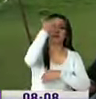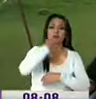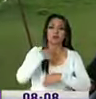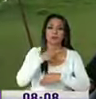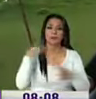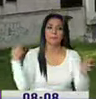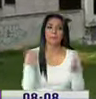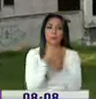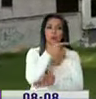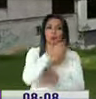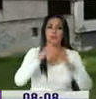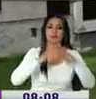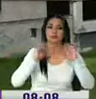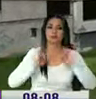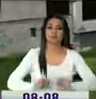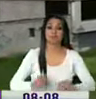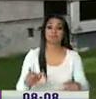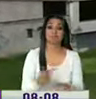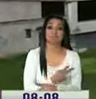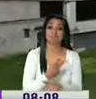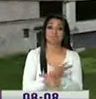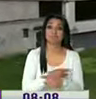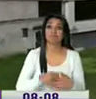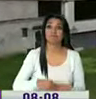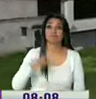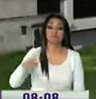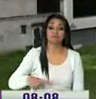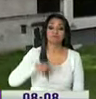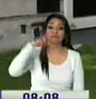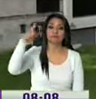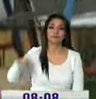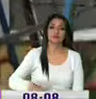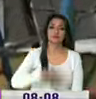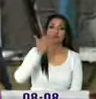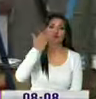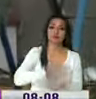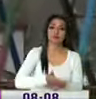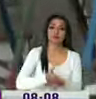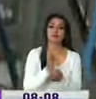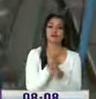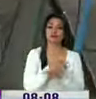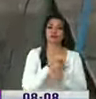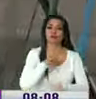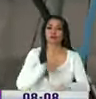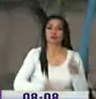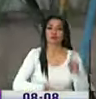en estructuras. La rueda moscovita fue suspendida y ya no podrá seguir funcionando